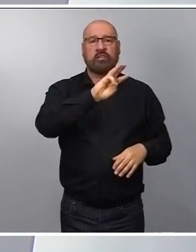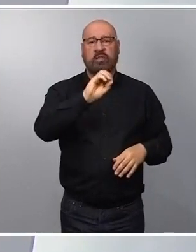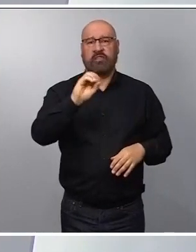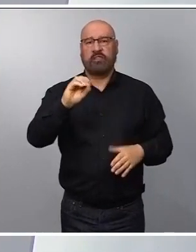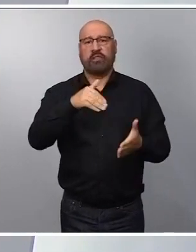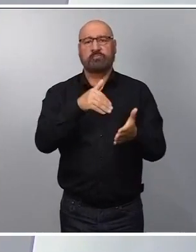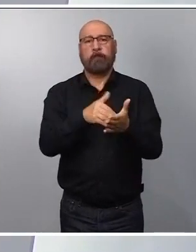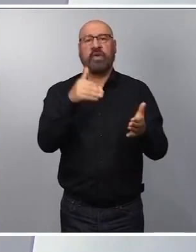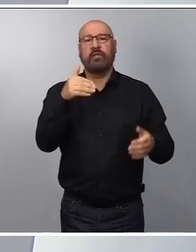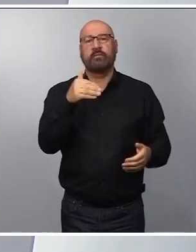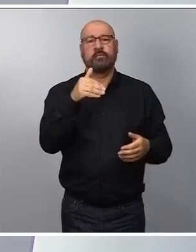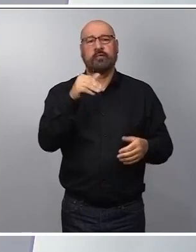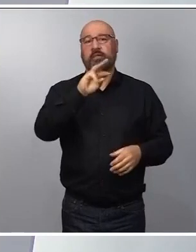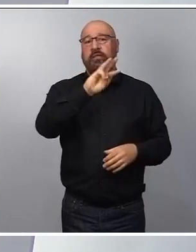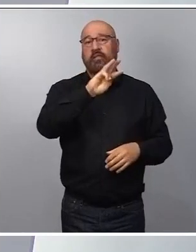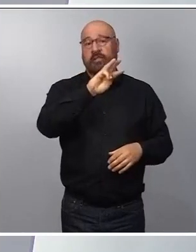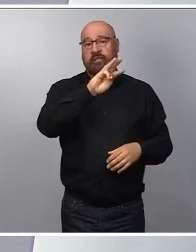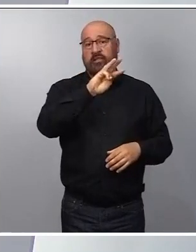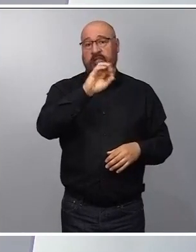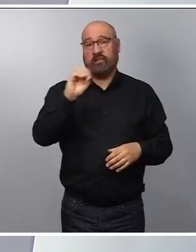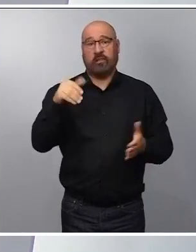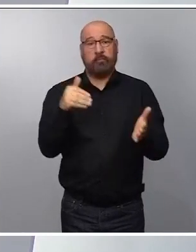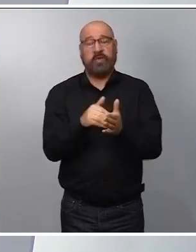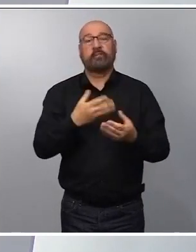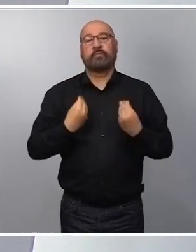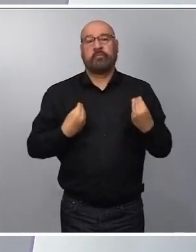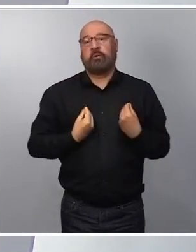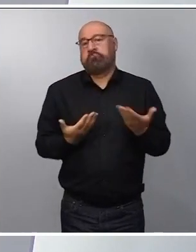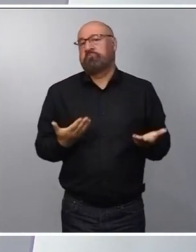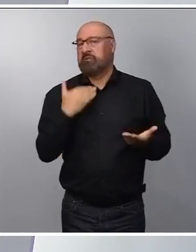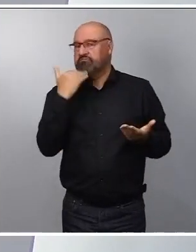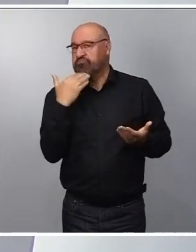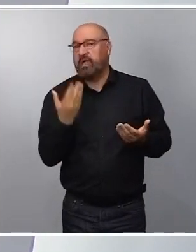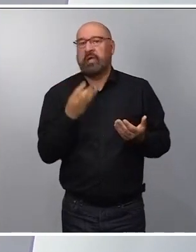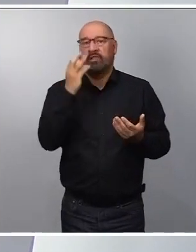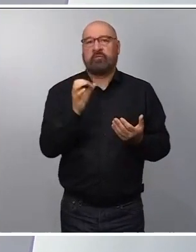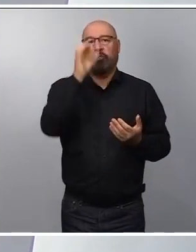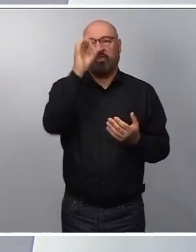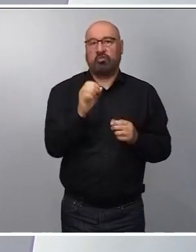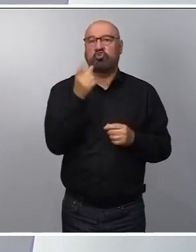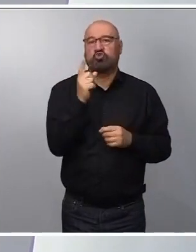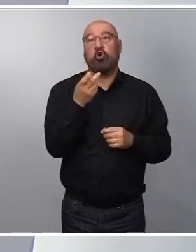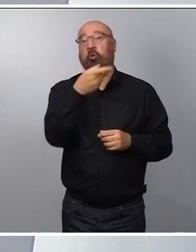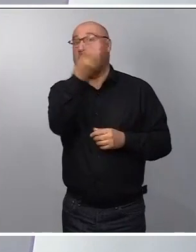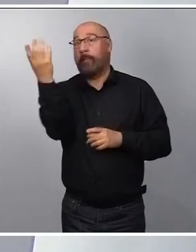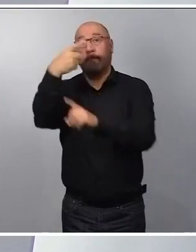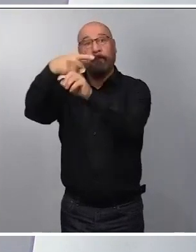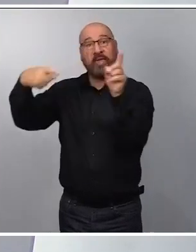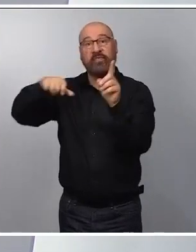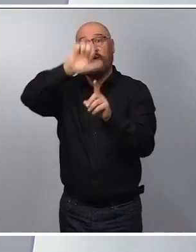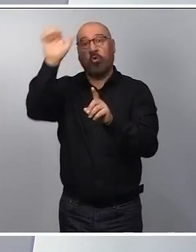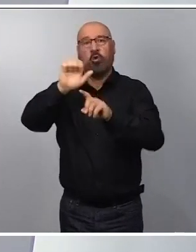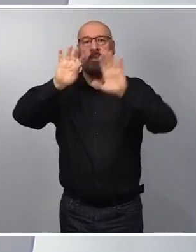Isto é un 3% do total, frente ao 9% da media da Unión Europea. E, por iso, é fundamental,